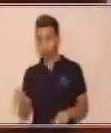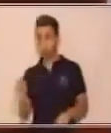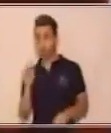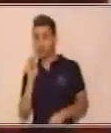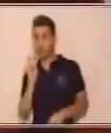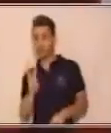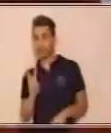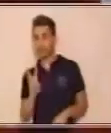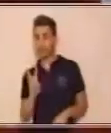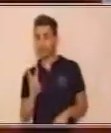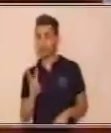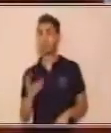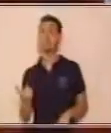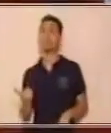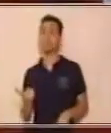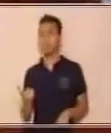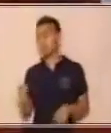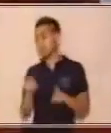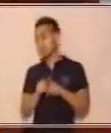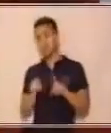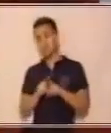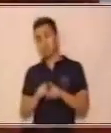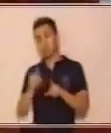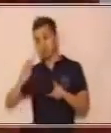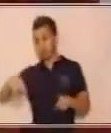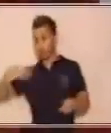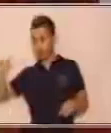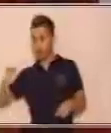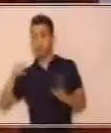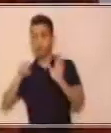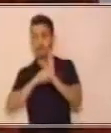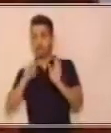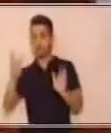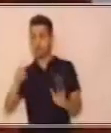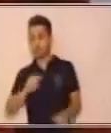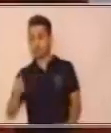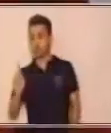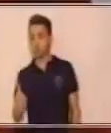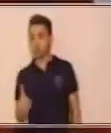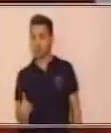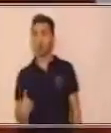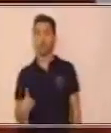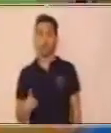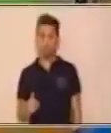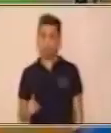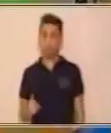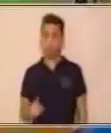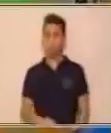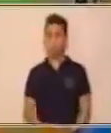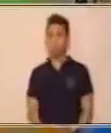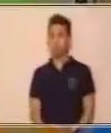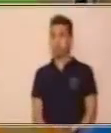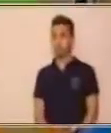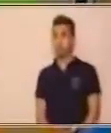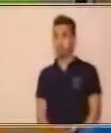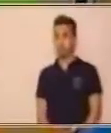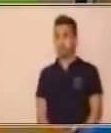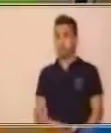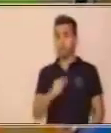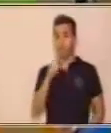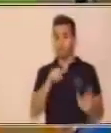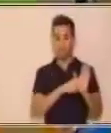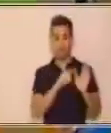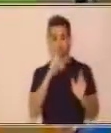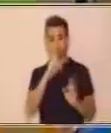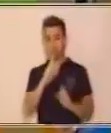3 sobre 1, ¿verdad? En este caso la fracción inversa es 3 sobre 1. Ahora